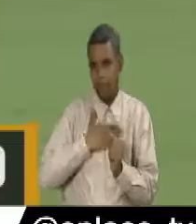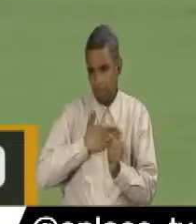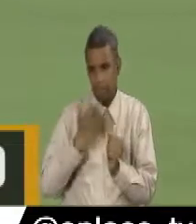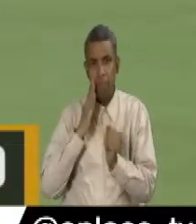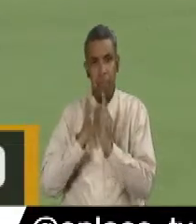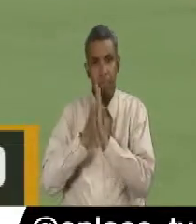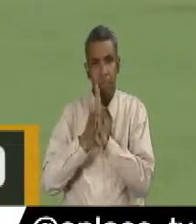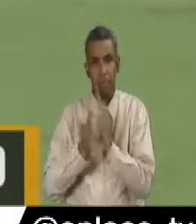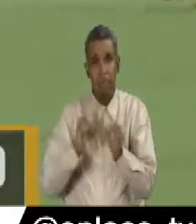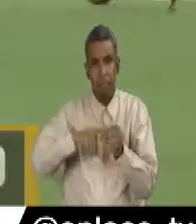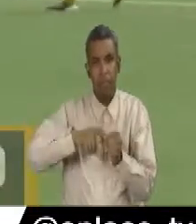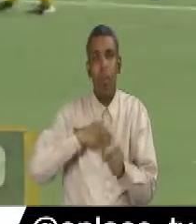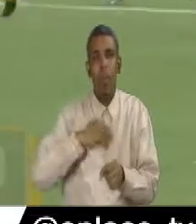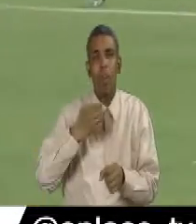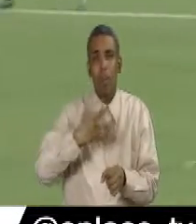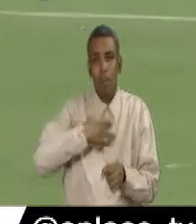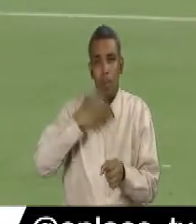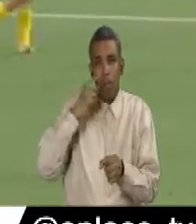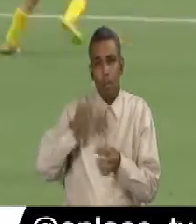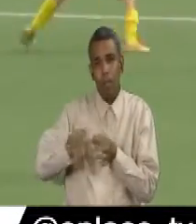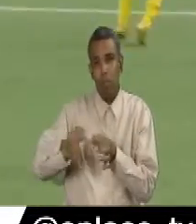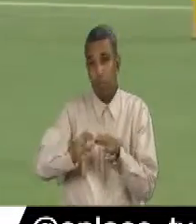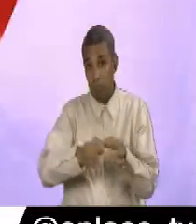torneo municipal de esta disciplina deportiva.